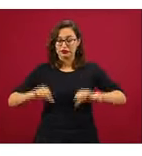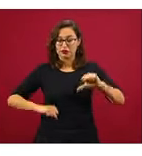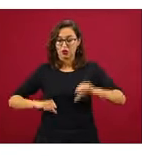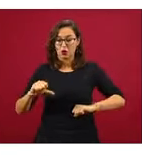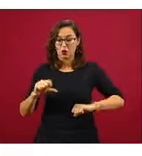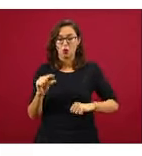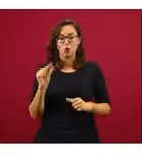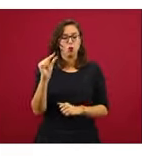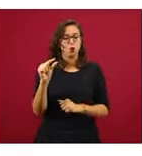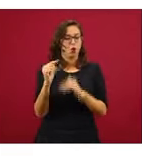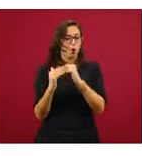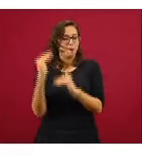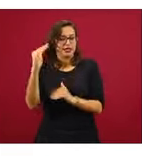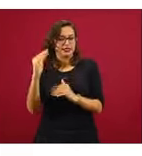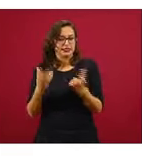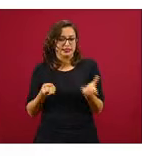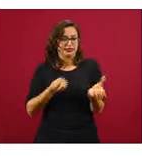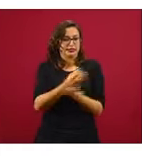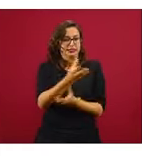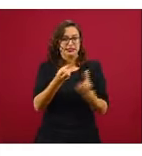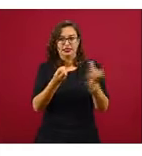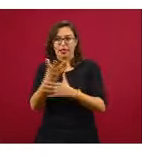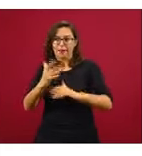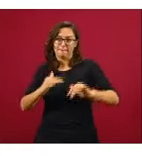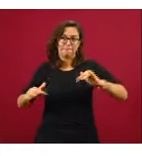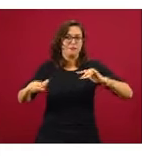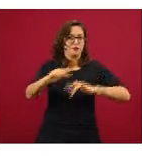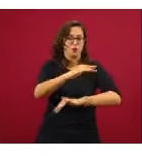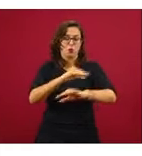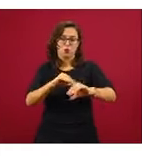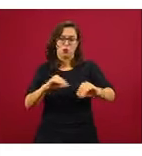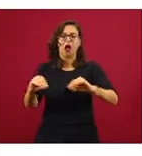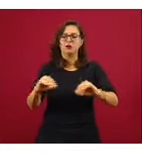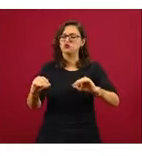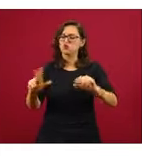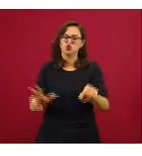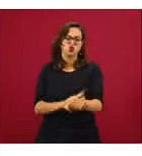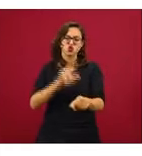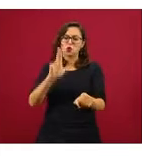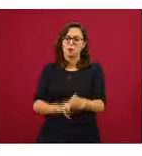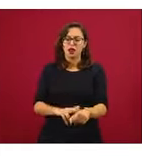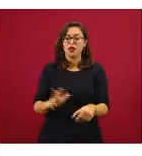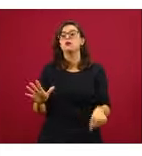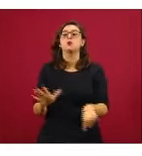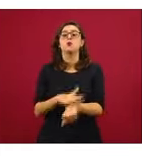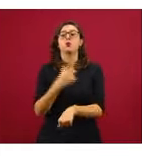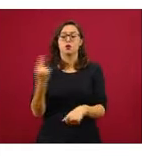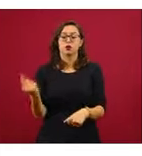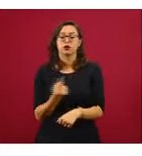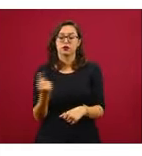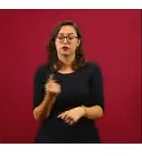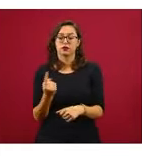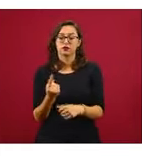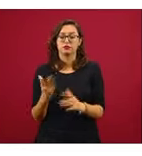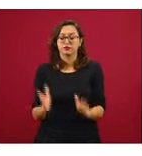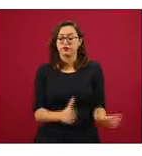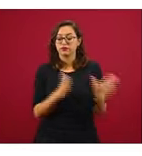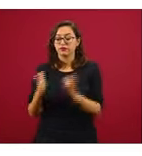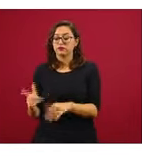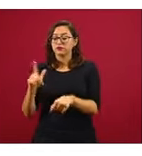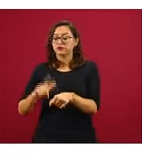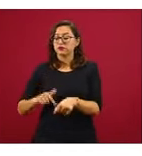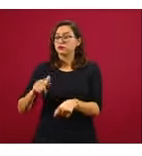incremento en la movilidad. Esto es normal, dado que la nueva normalidad y la transición a los